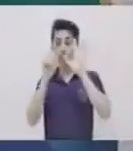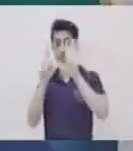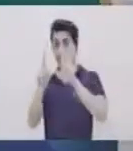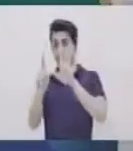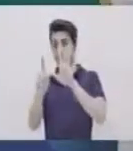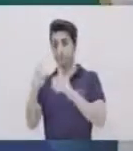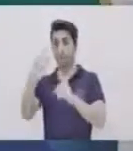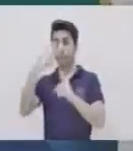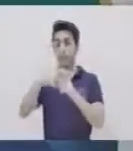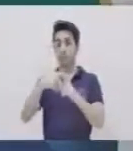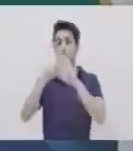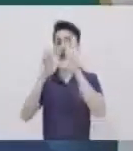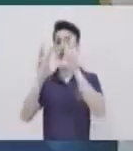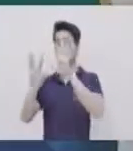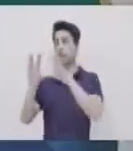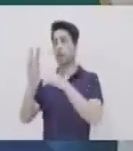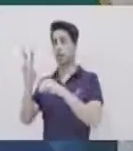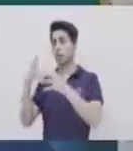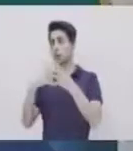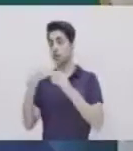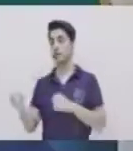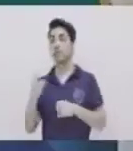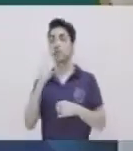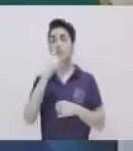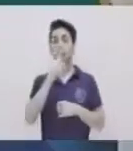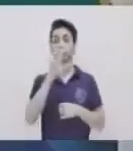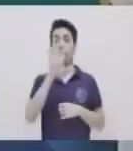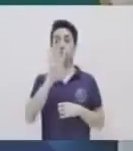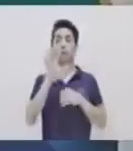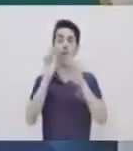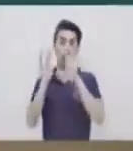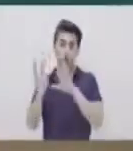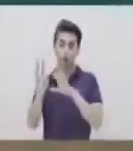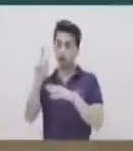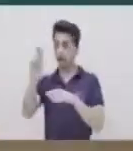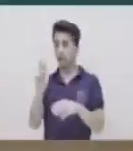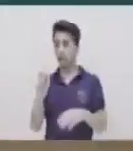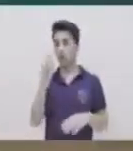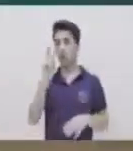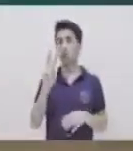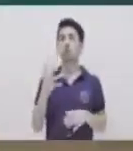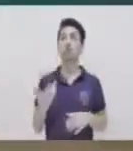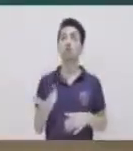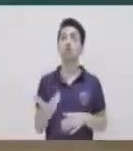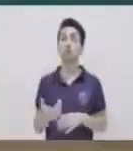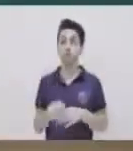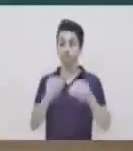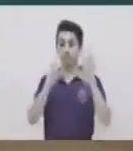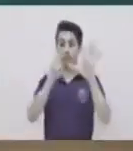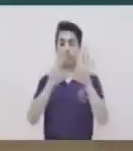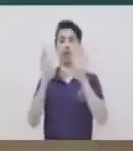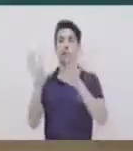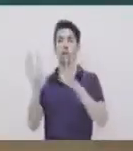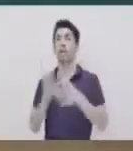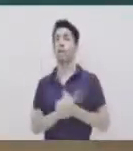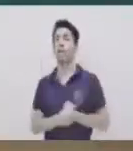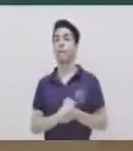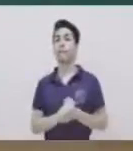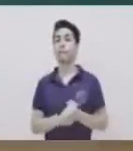76 más 82 sería 158, dividido 2,